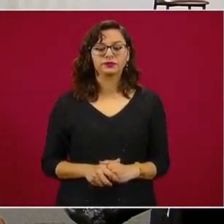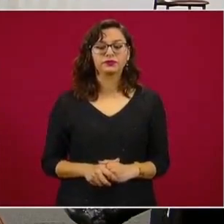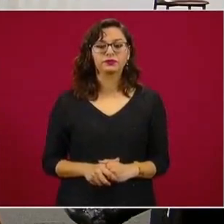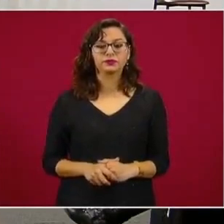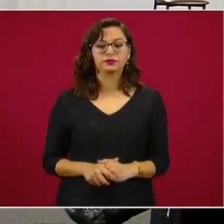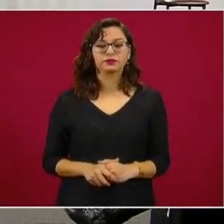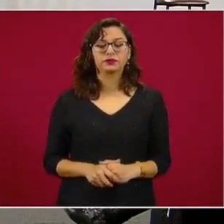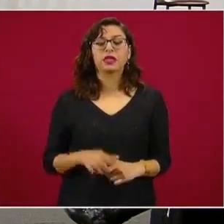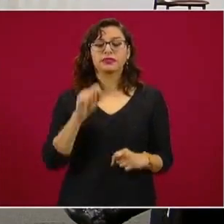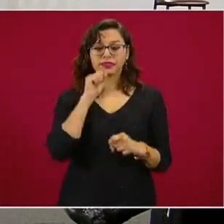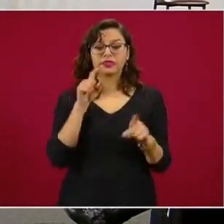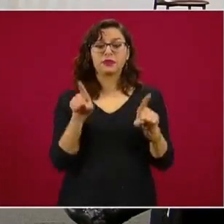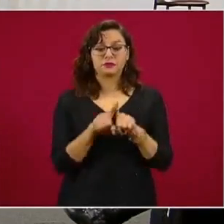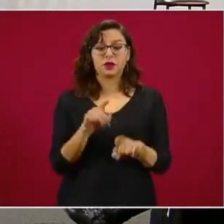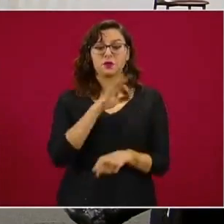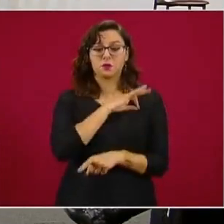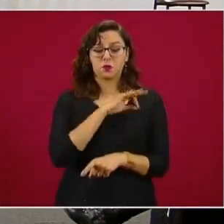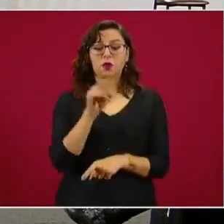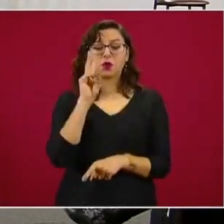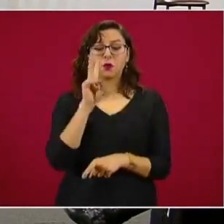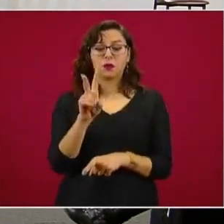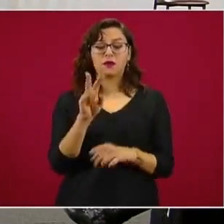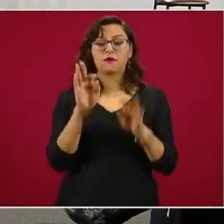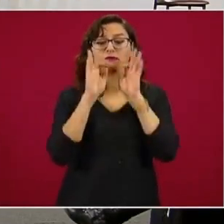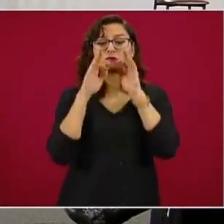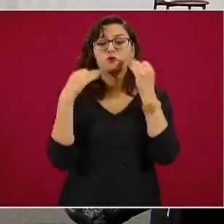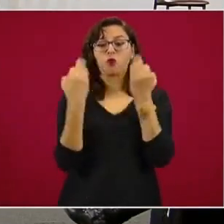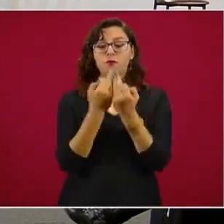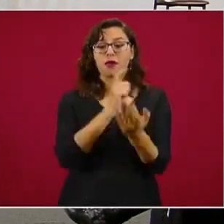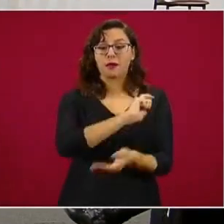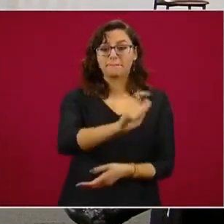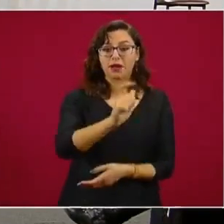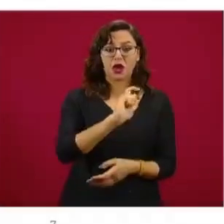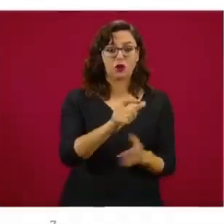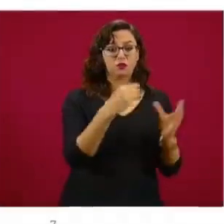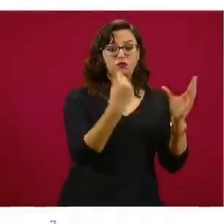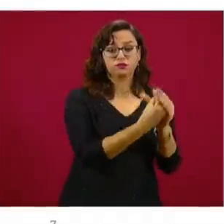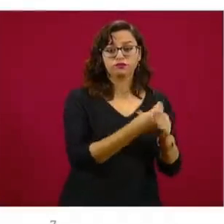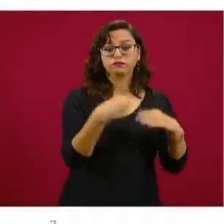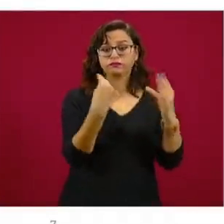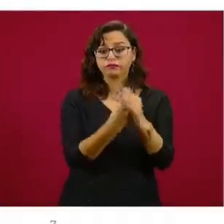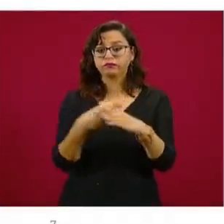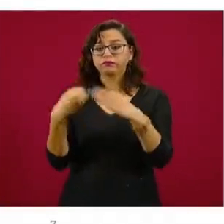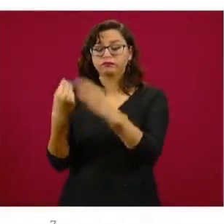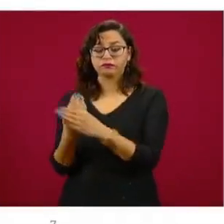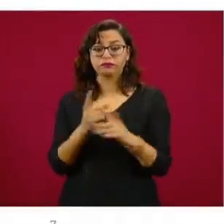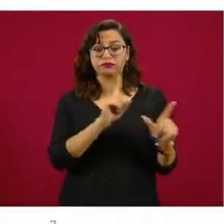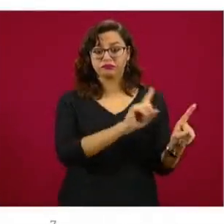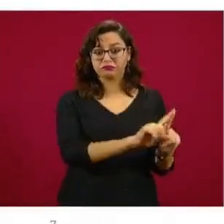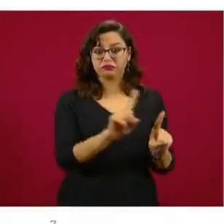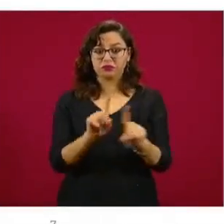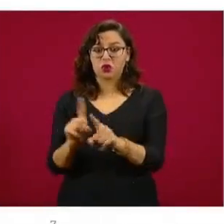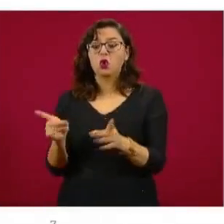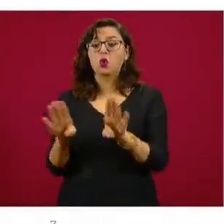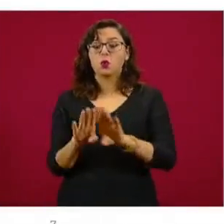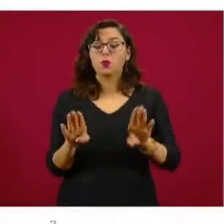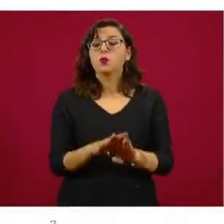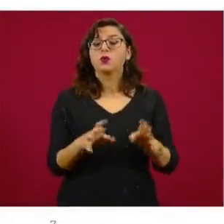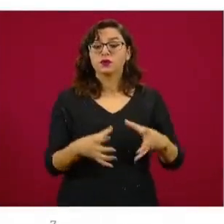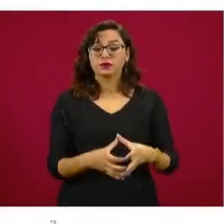Aquí lo vemos por tipo de contribución. Si vemos por tipo de contribución, el crecimiento